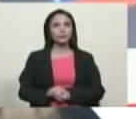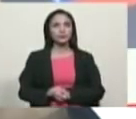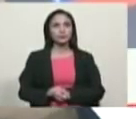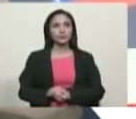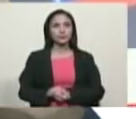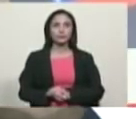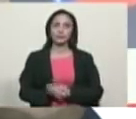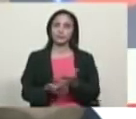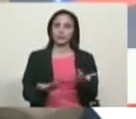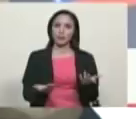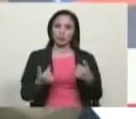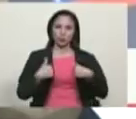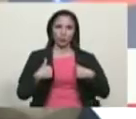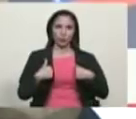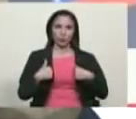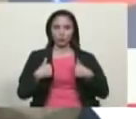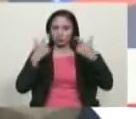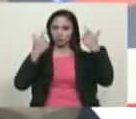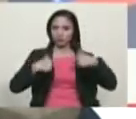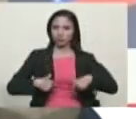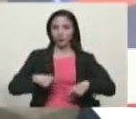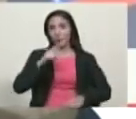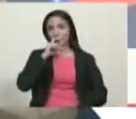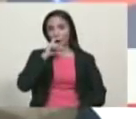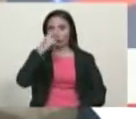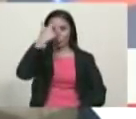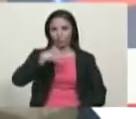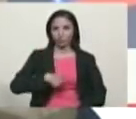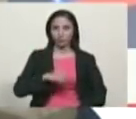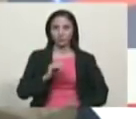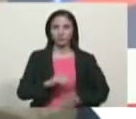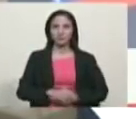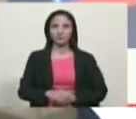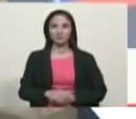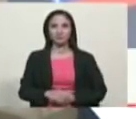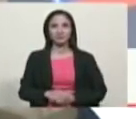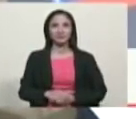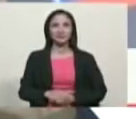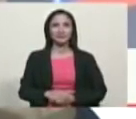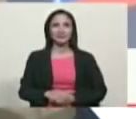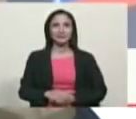Y aparece papá.